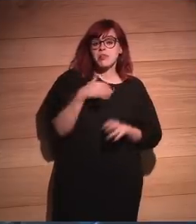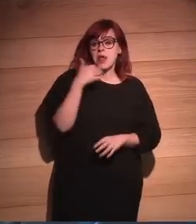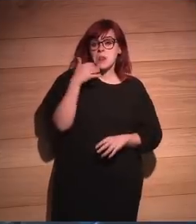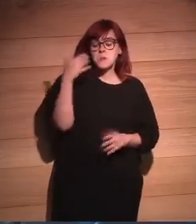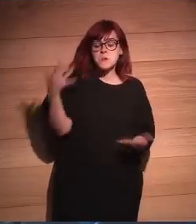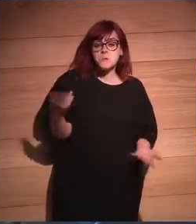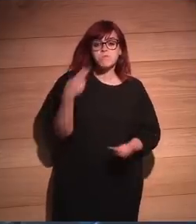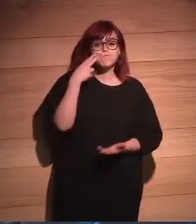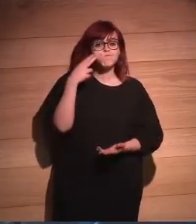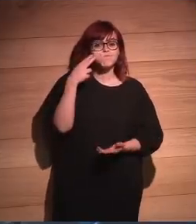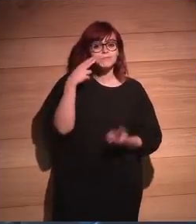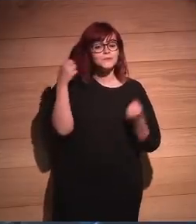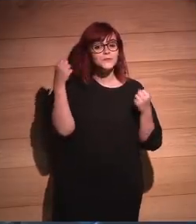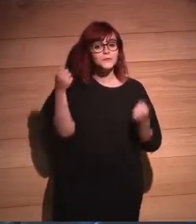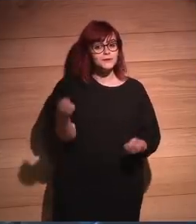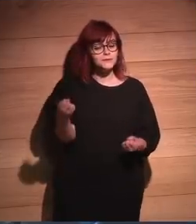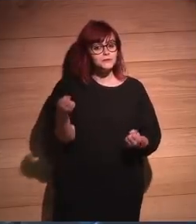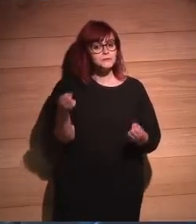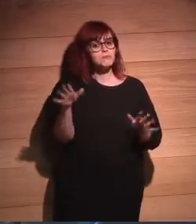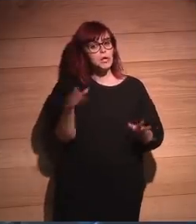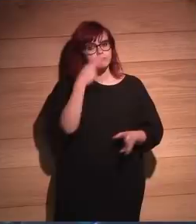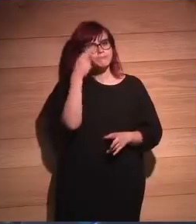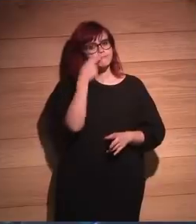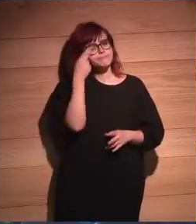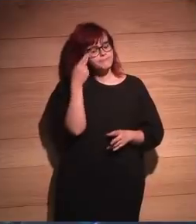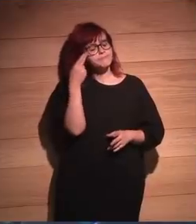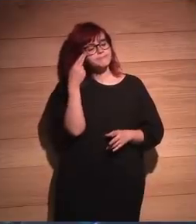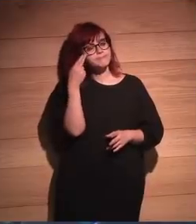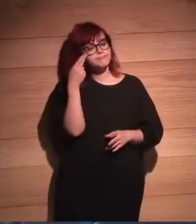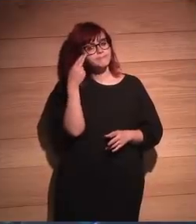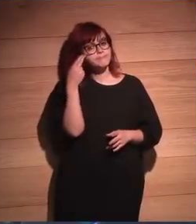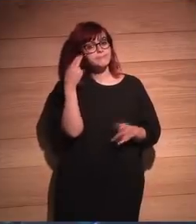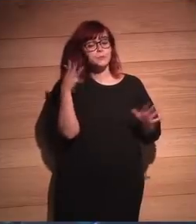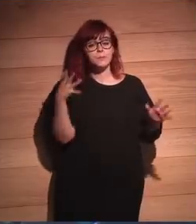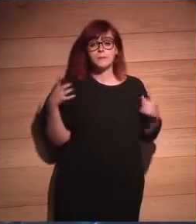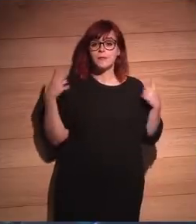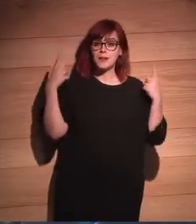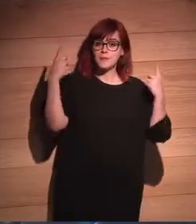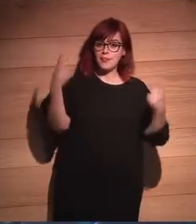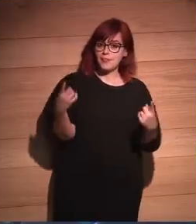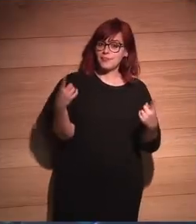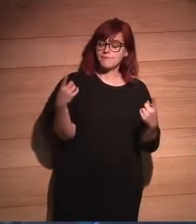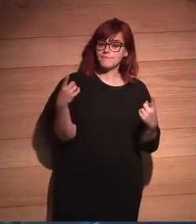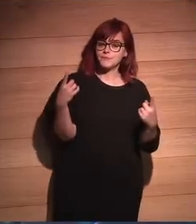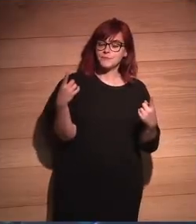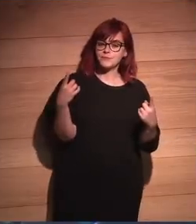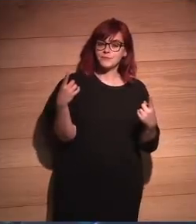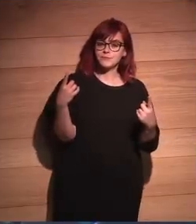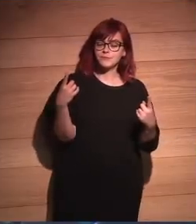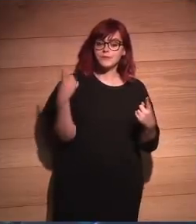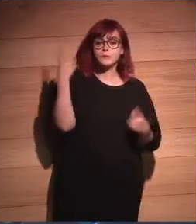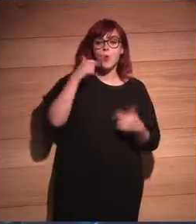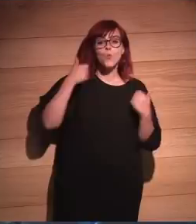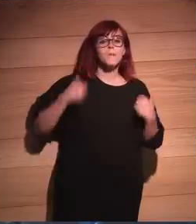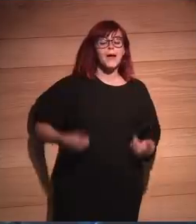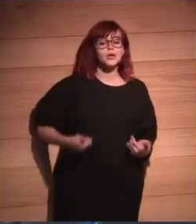aterradora, pero por otra parte muy interesante, ¿no? Y es que por primera vez, digamos, el